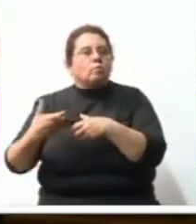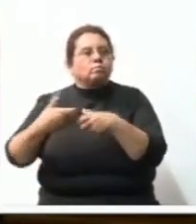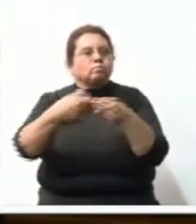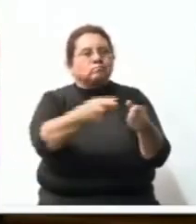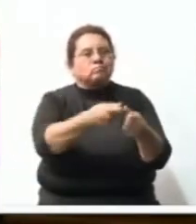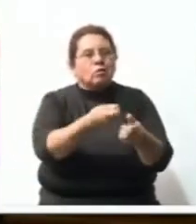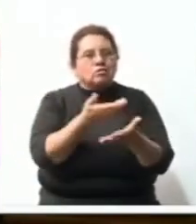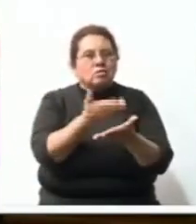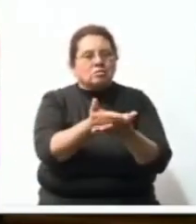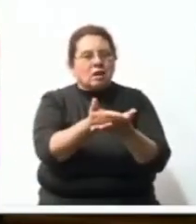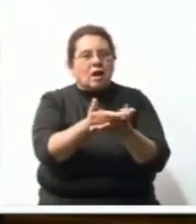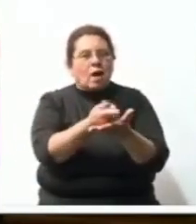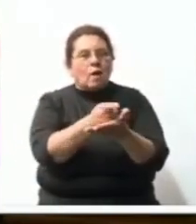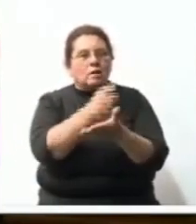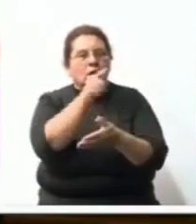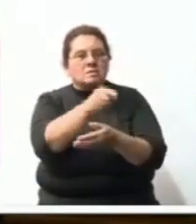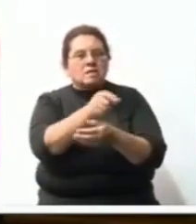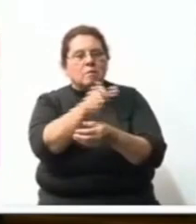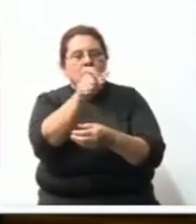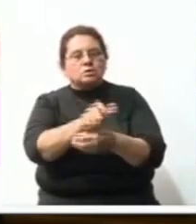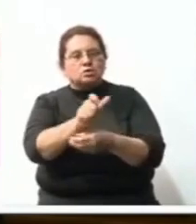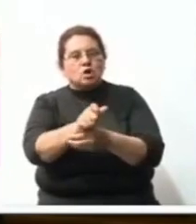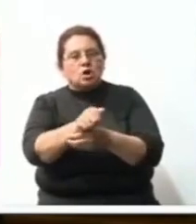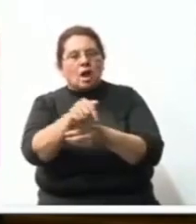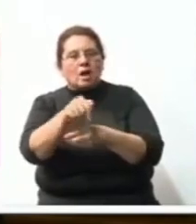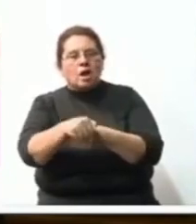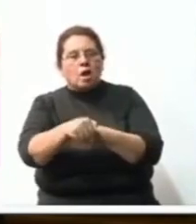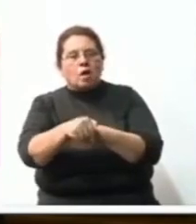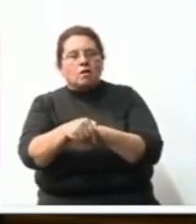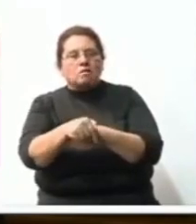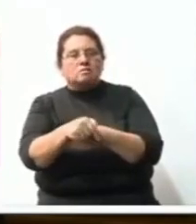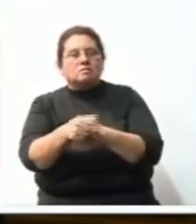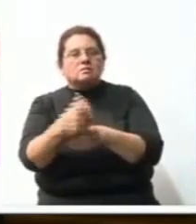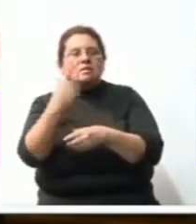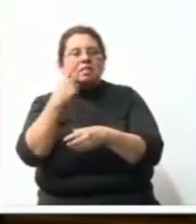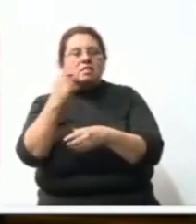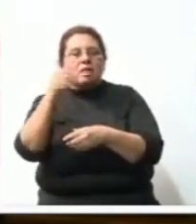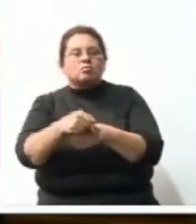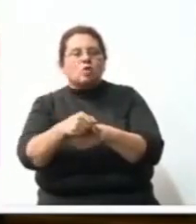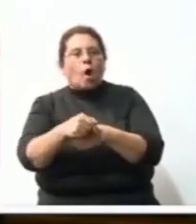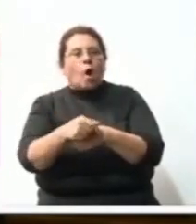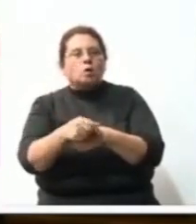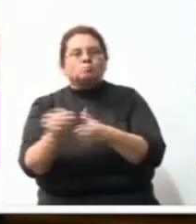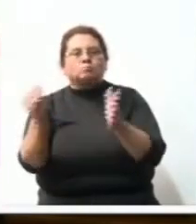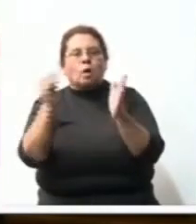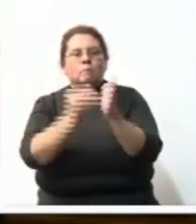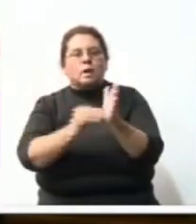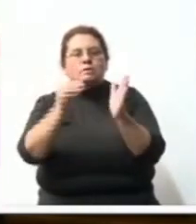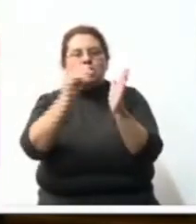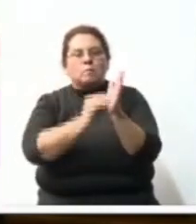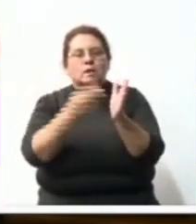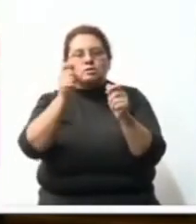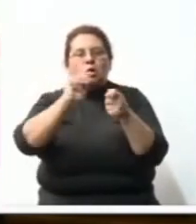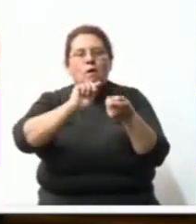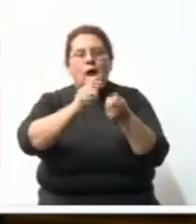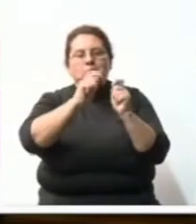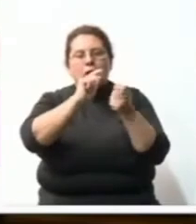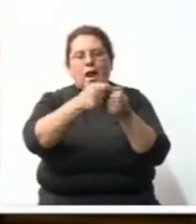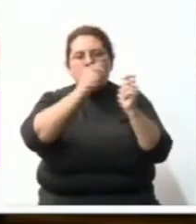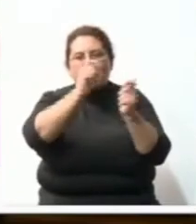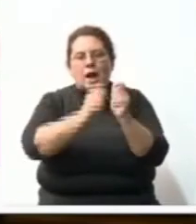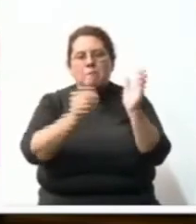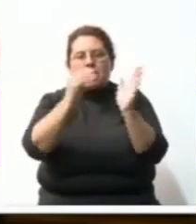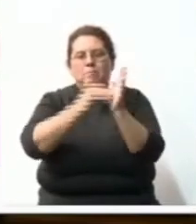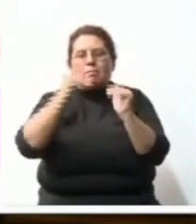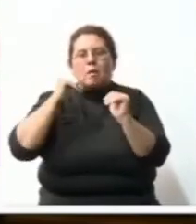empresarios que continuaron impunes hasta el día de hoy que son los que hoy siguen remarcando los precios lo que aplican devaluaciones los que